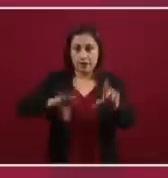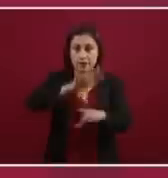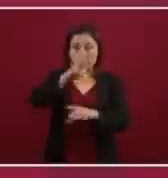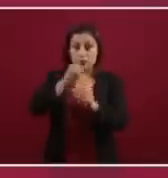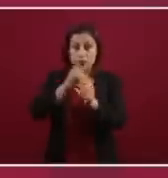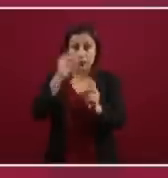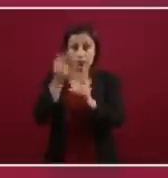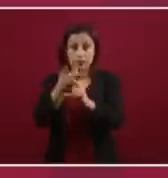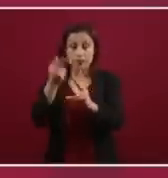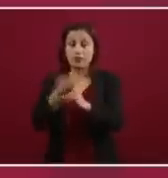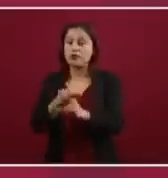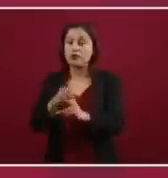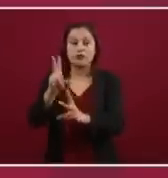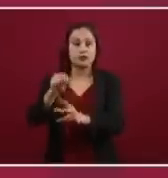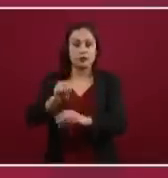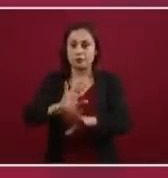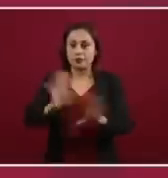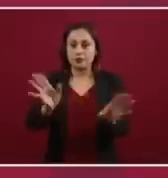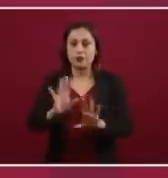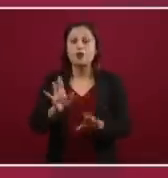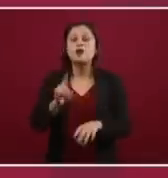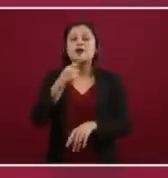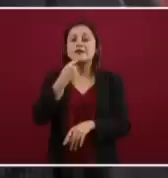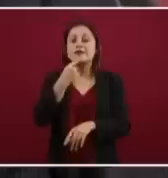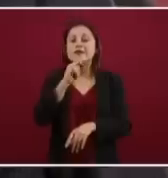no es en todo el estado.